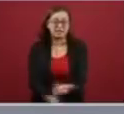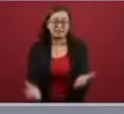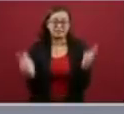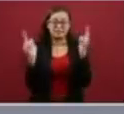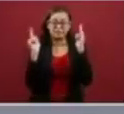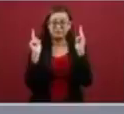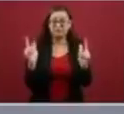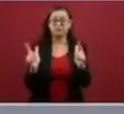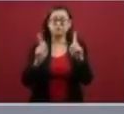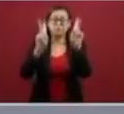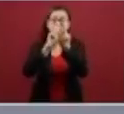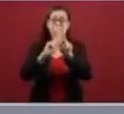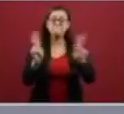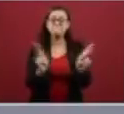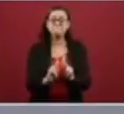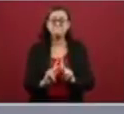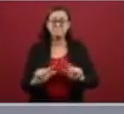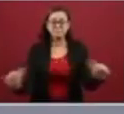pacífica,